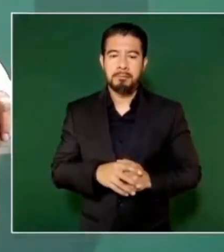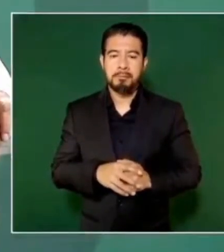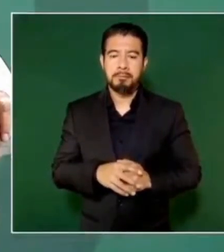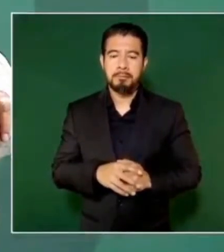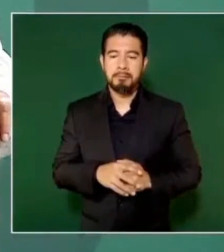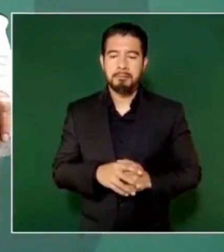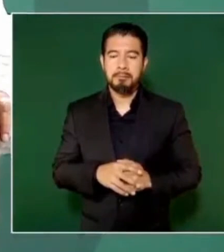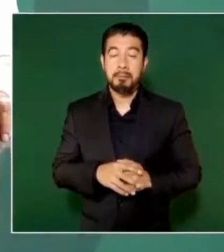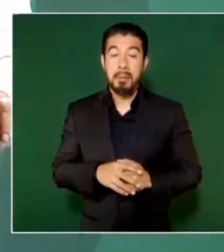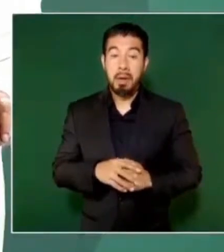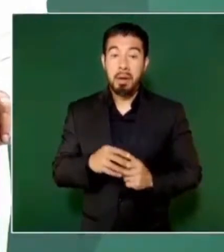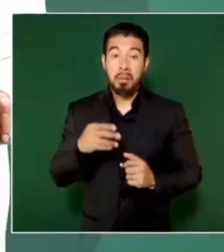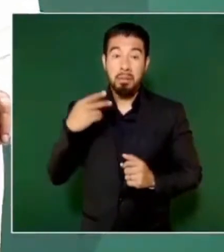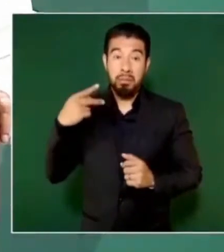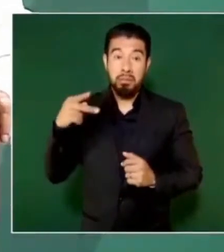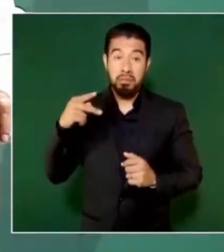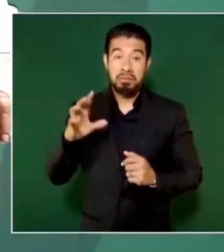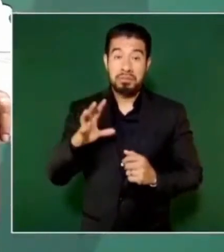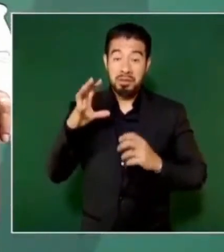cerebro ahora